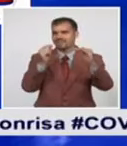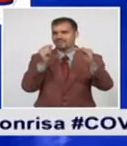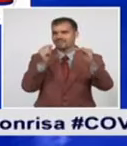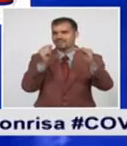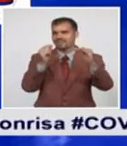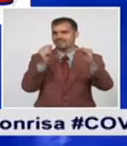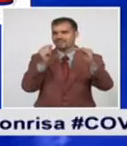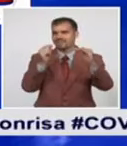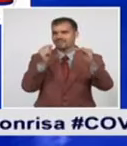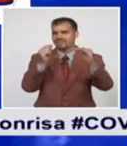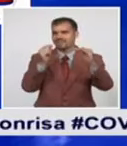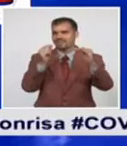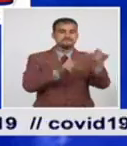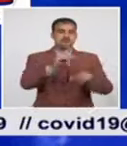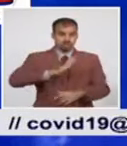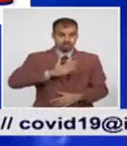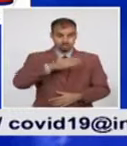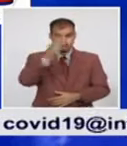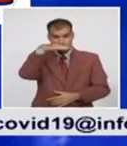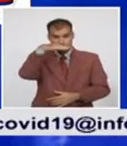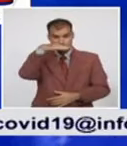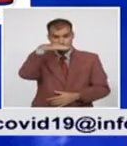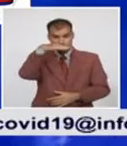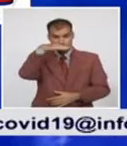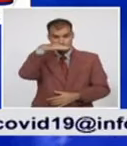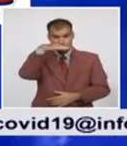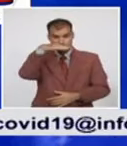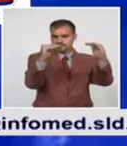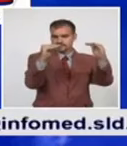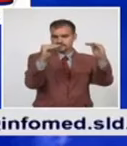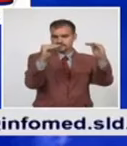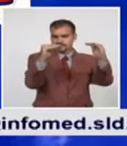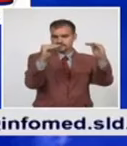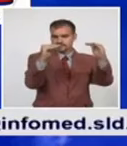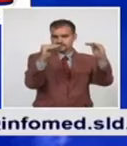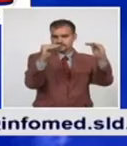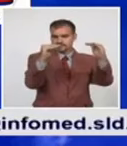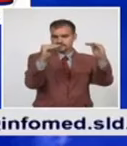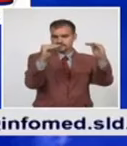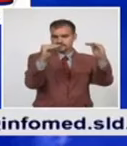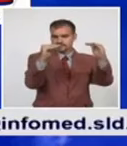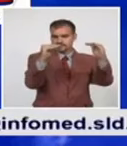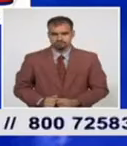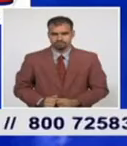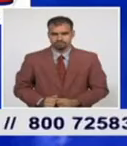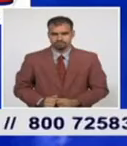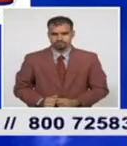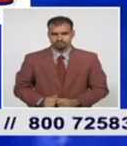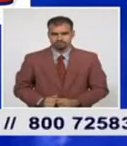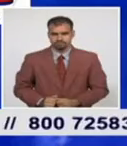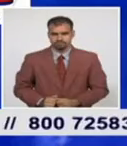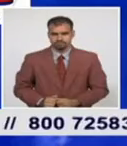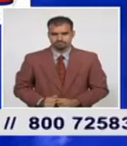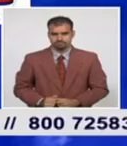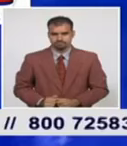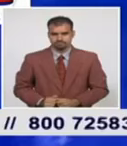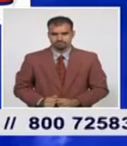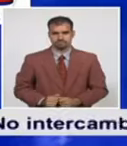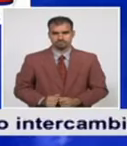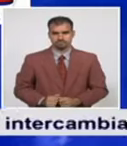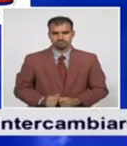importados, expresa también el número de casos, tanto autóctonos como,